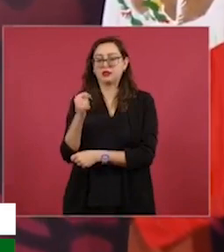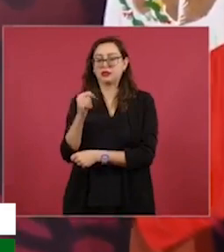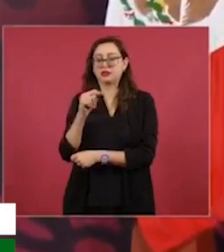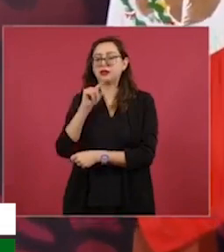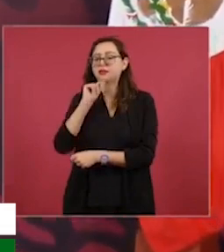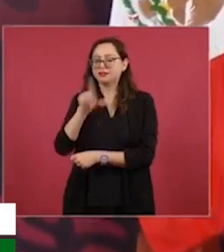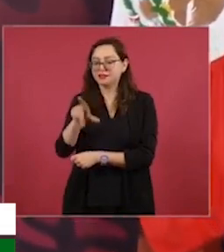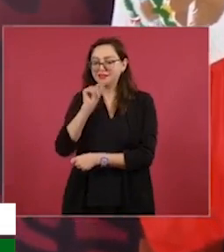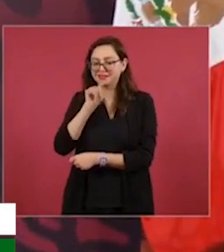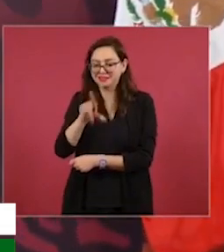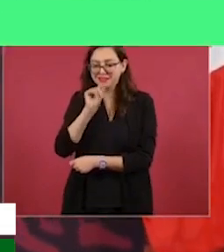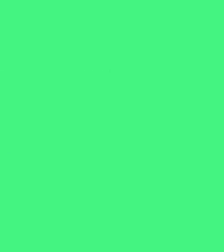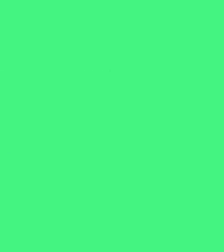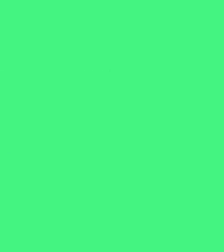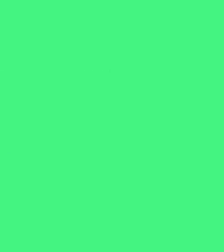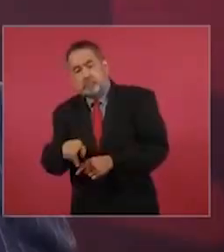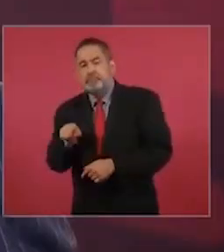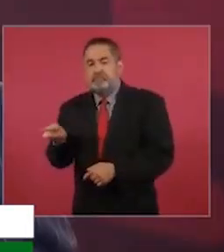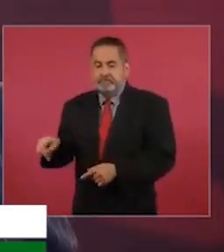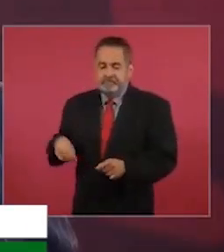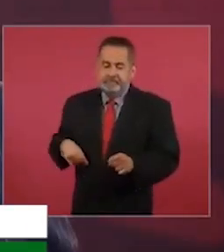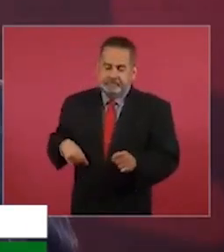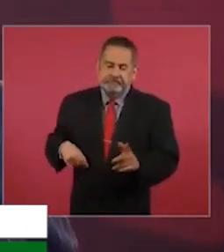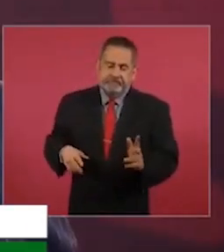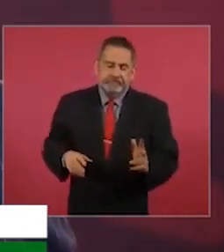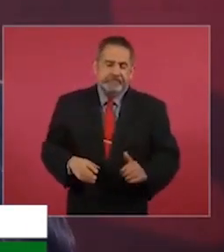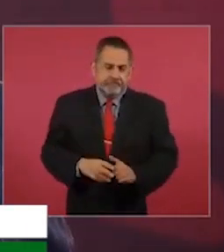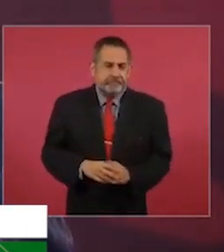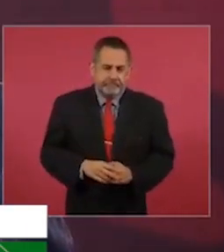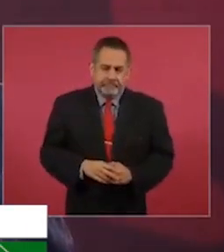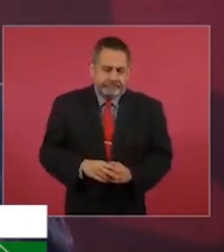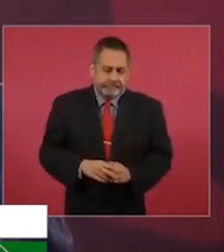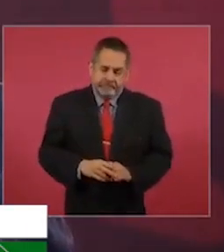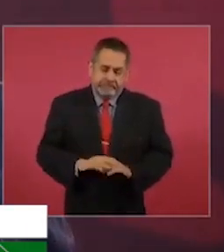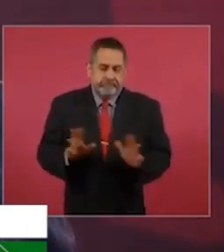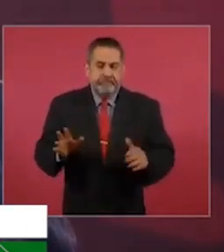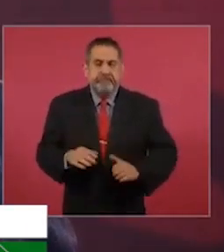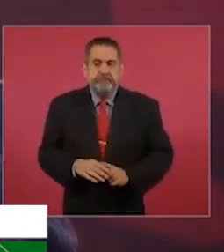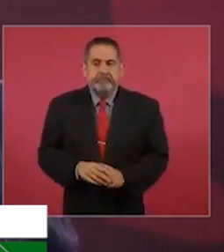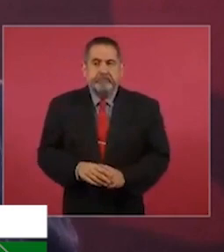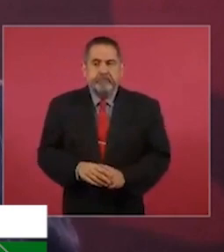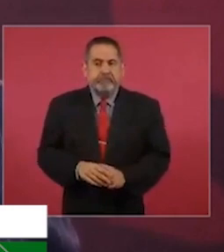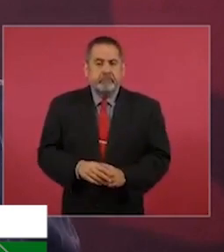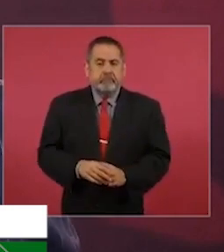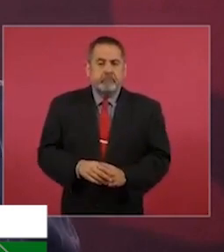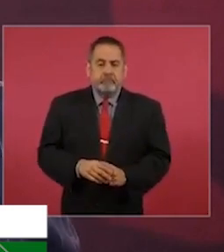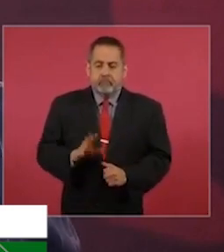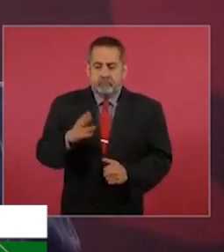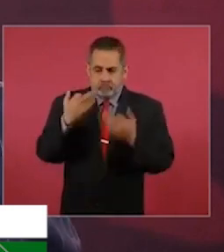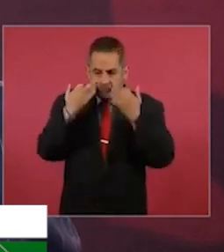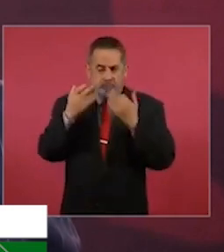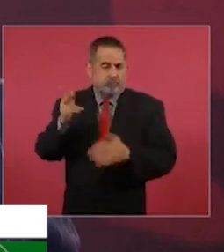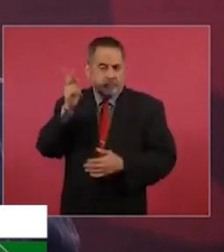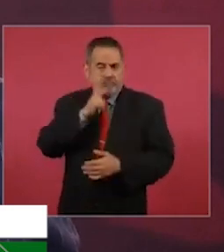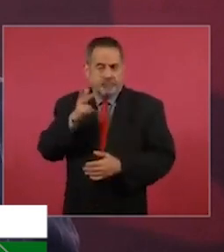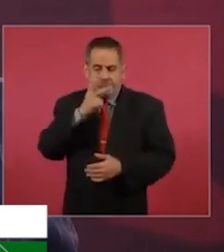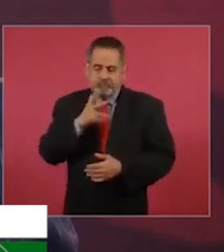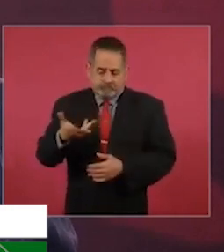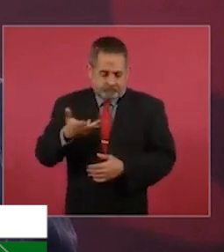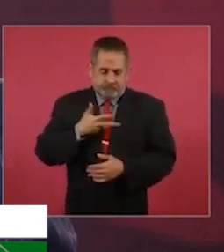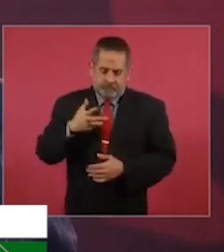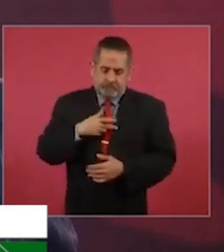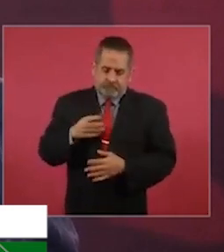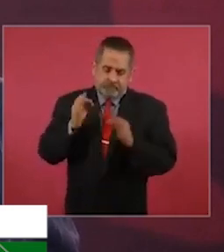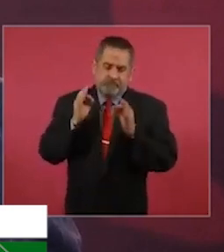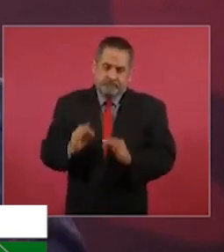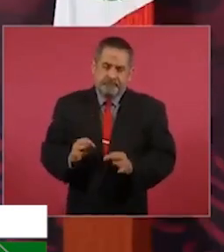de Guadalajara, de Jalisco. López Obrador reiteró que no habrá impunidad para el policía que asesinó a un estudiante y que